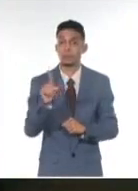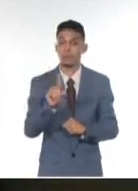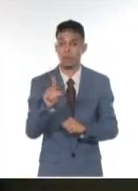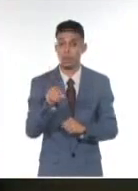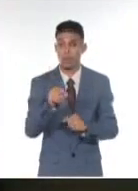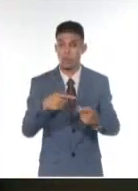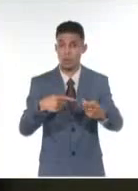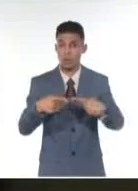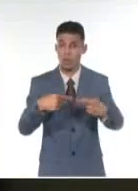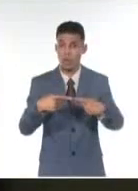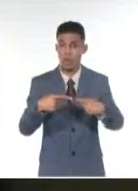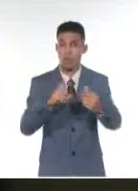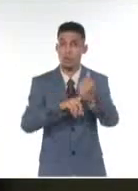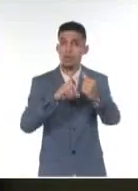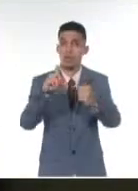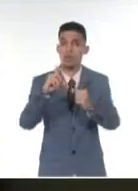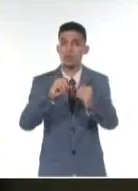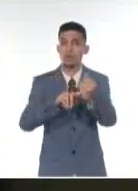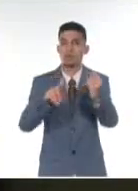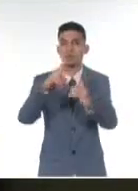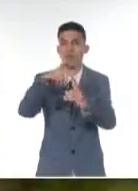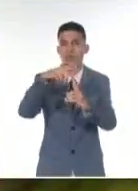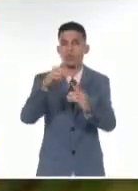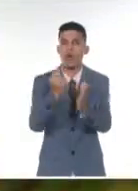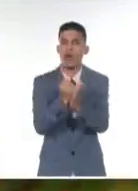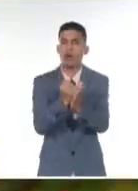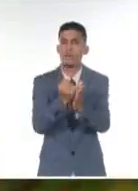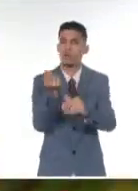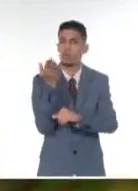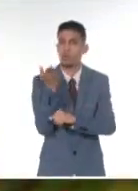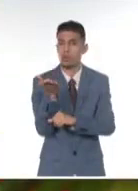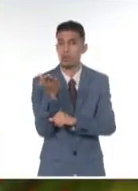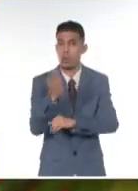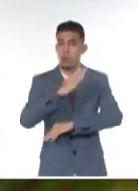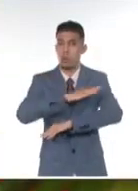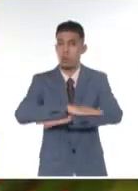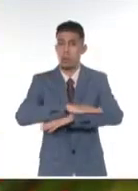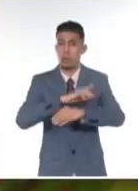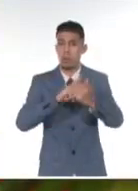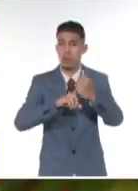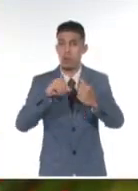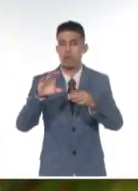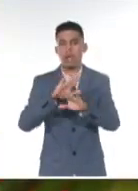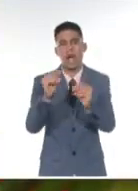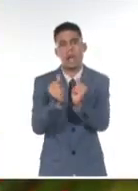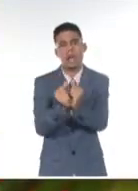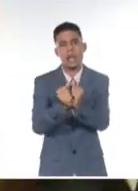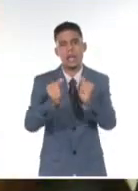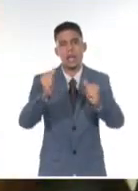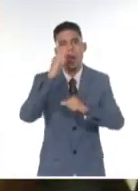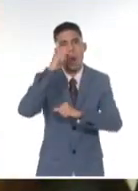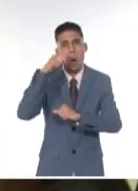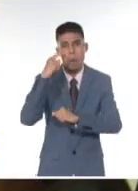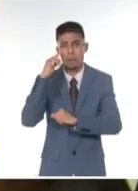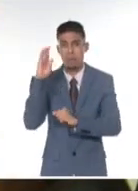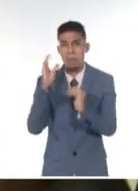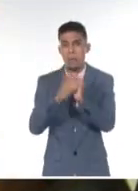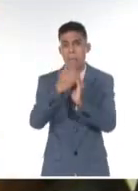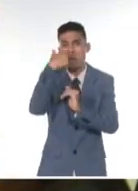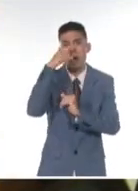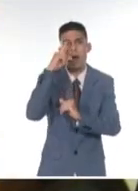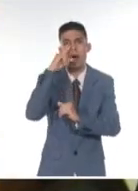comité provincial del partido en las tunas aprobó por solicitud del buró político la liberación por renovación del compañero Manuel René Pérez